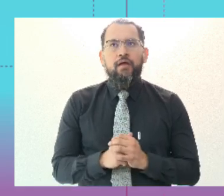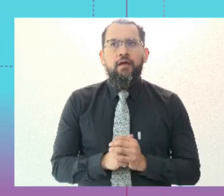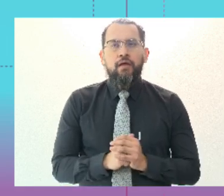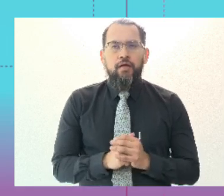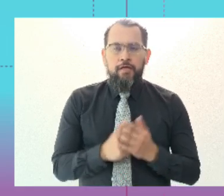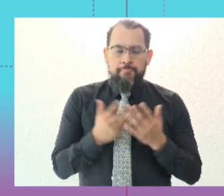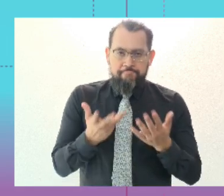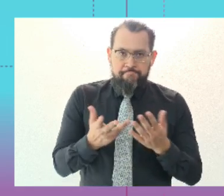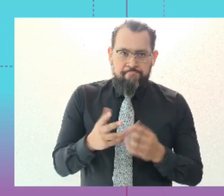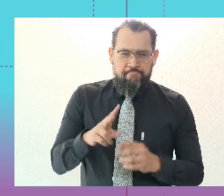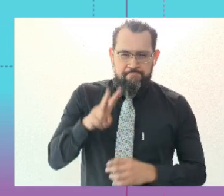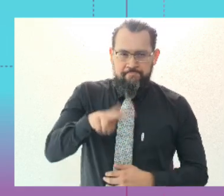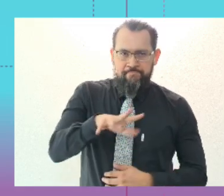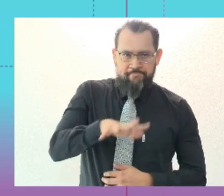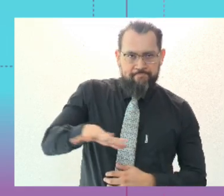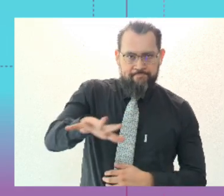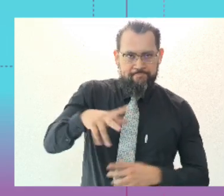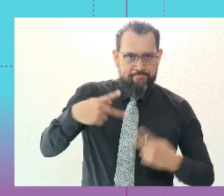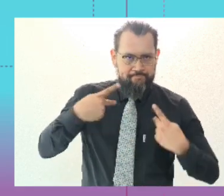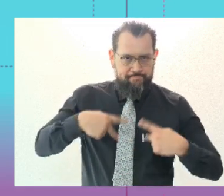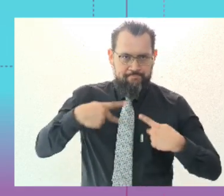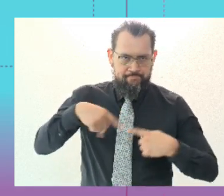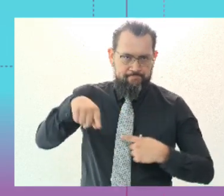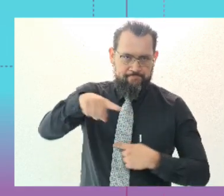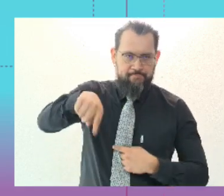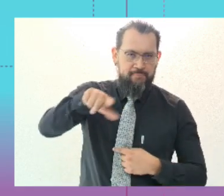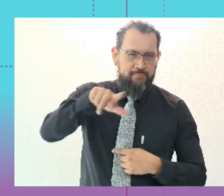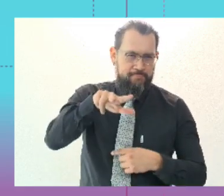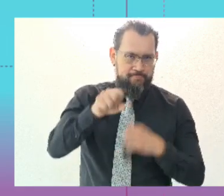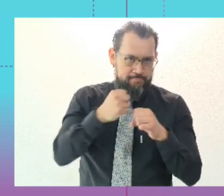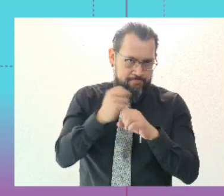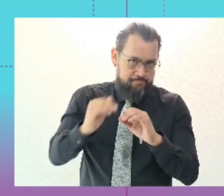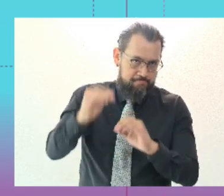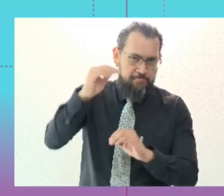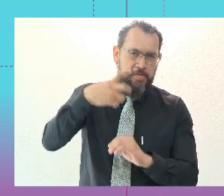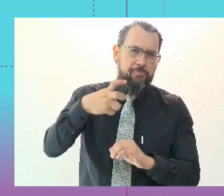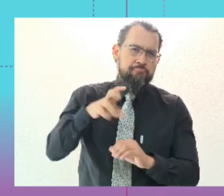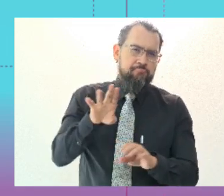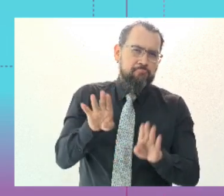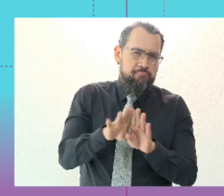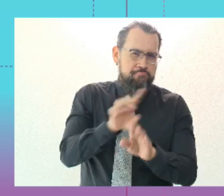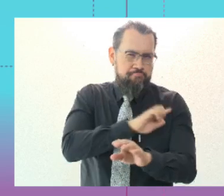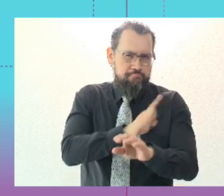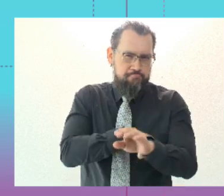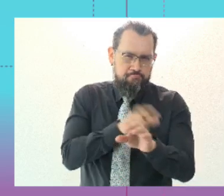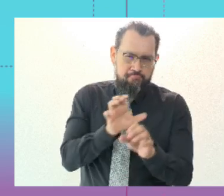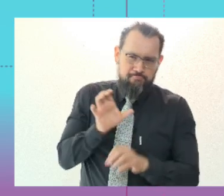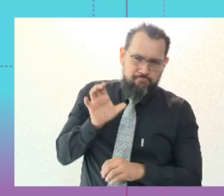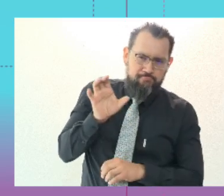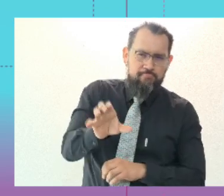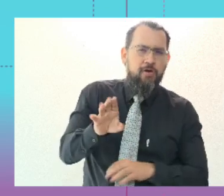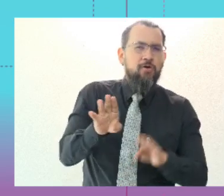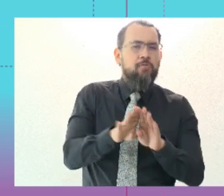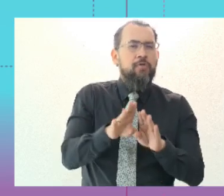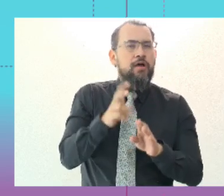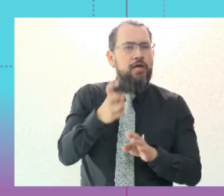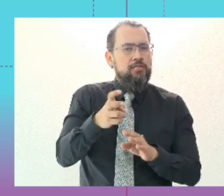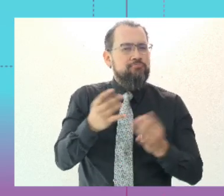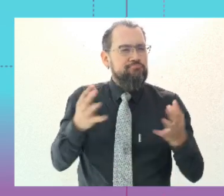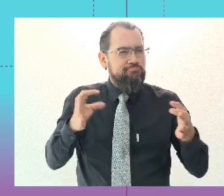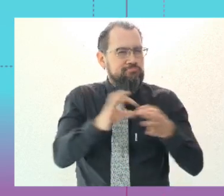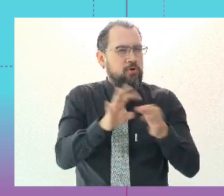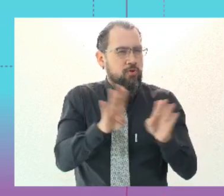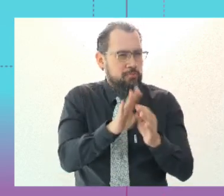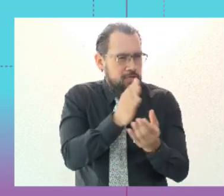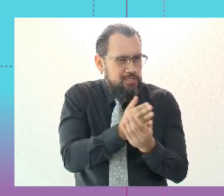ciudadano y esta relación con los archivos, ¿no? Me parece que lo primero es distinguir claramente esta dualidad,